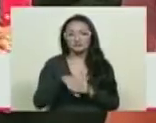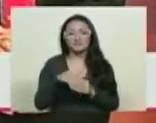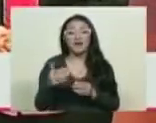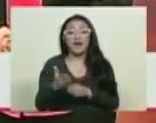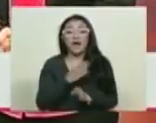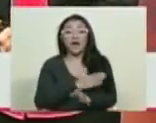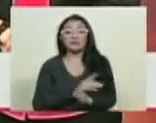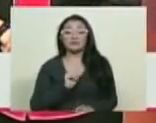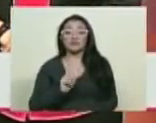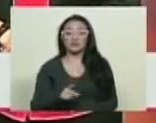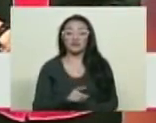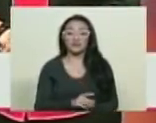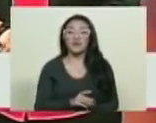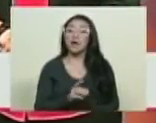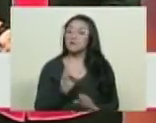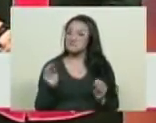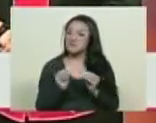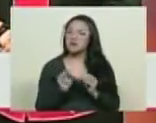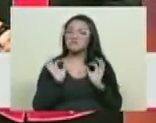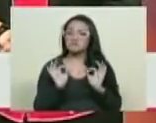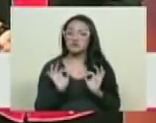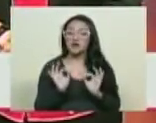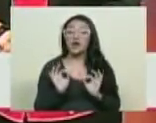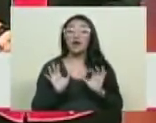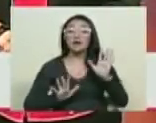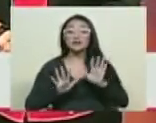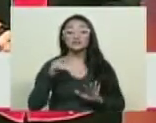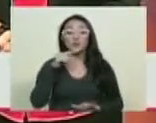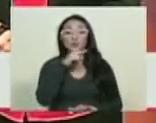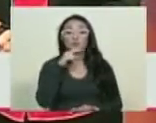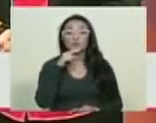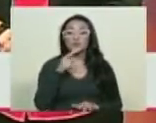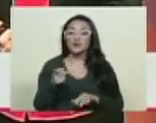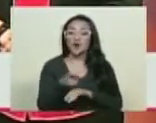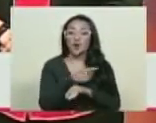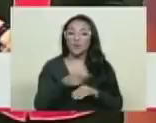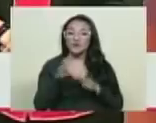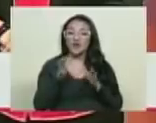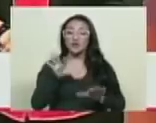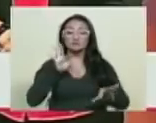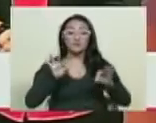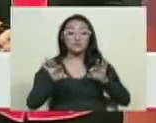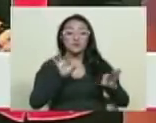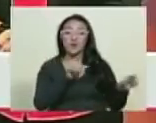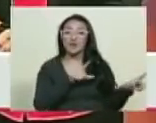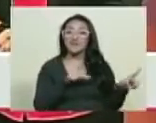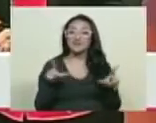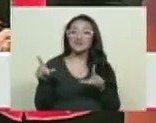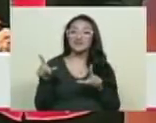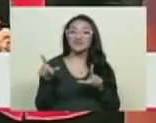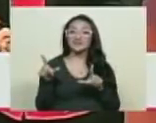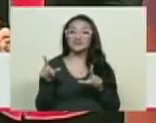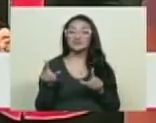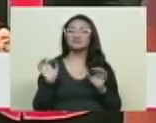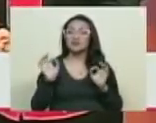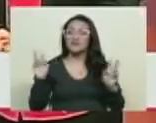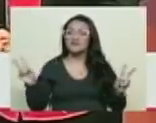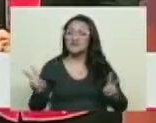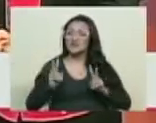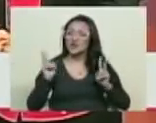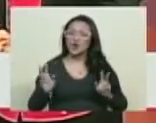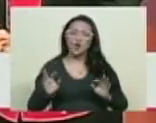lo cual fue muy acertado y el 15 de octubre elegimos gobernadores y gobernadoras con una victoria